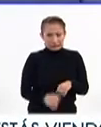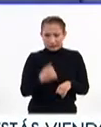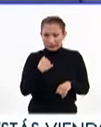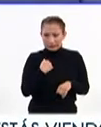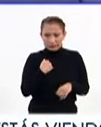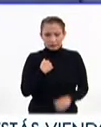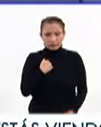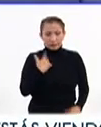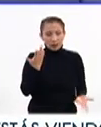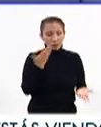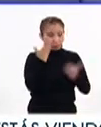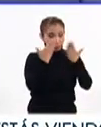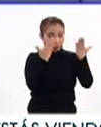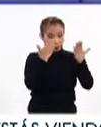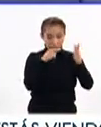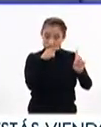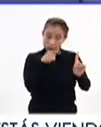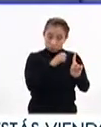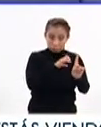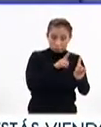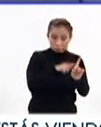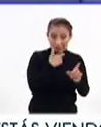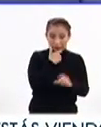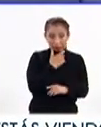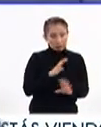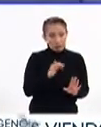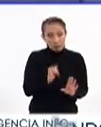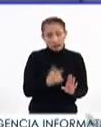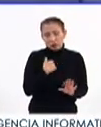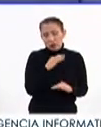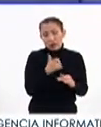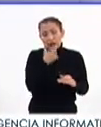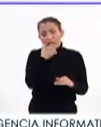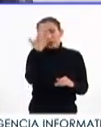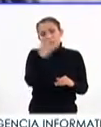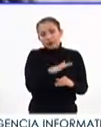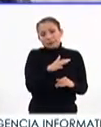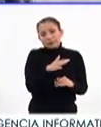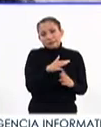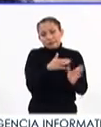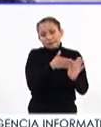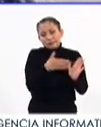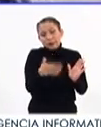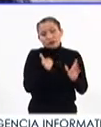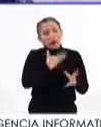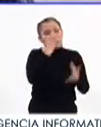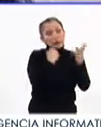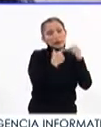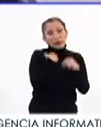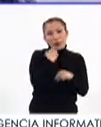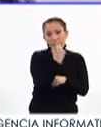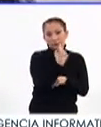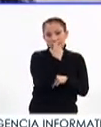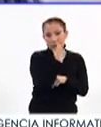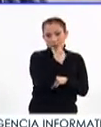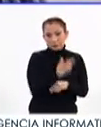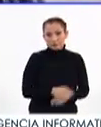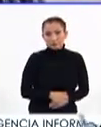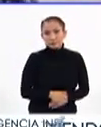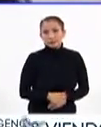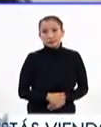tenido una preparación particular en inglés. Todo el inglés que sabía hasta ese momento lo había aprendido por mí misma.